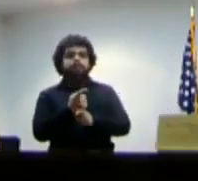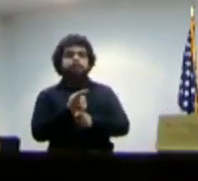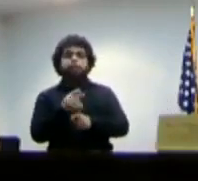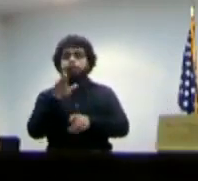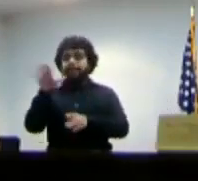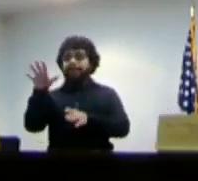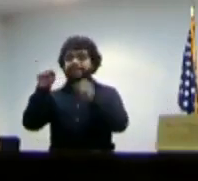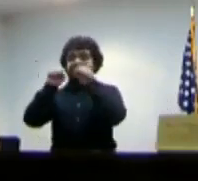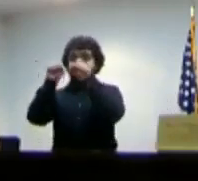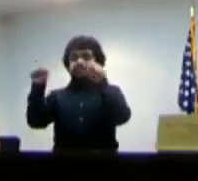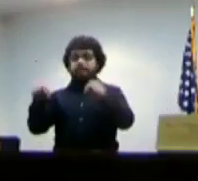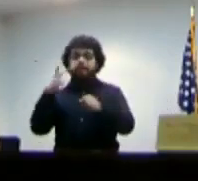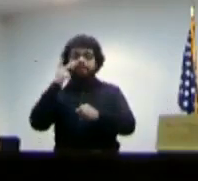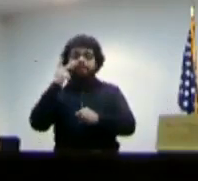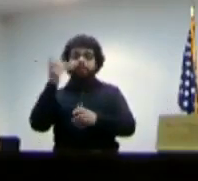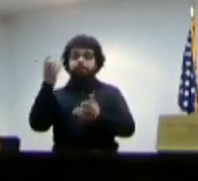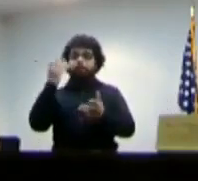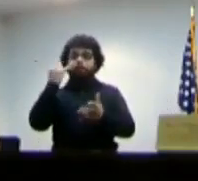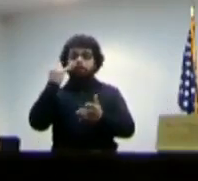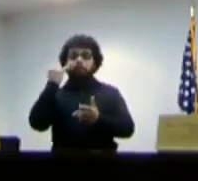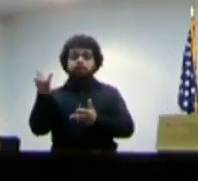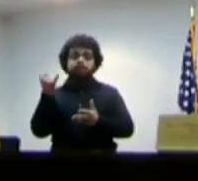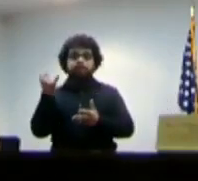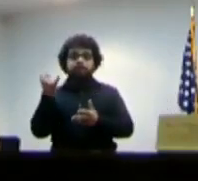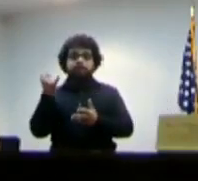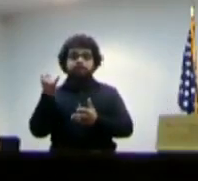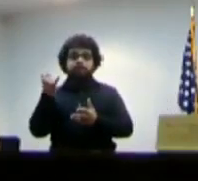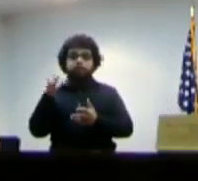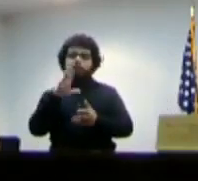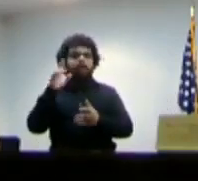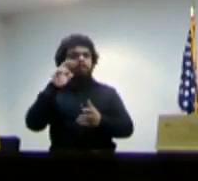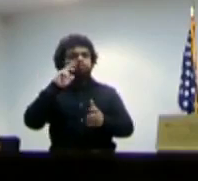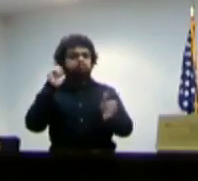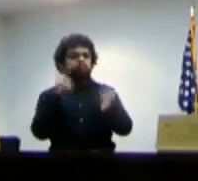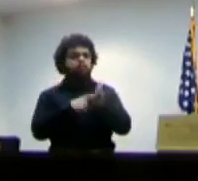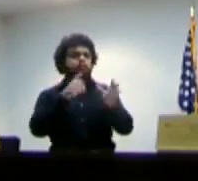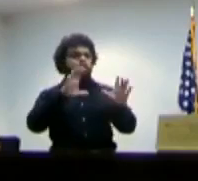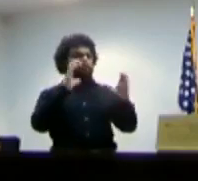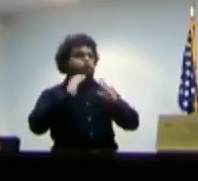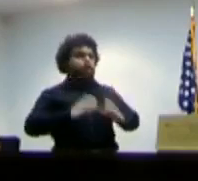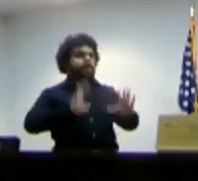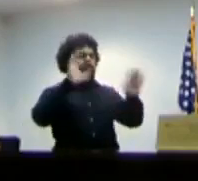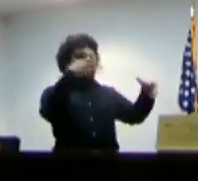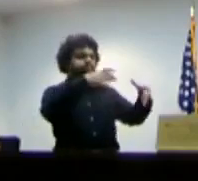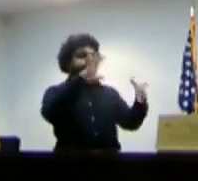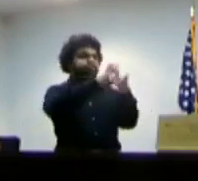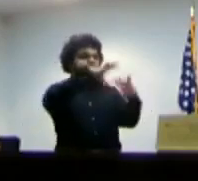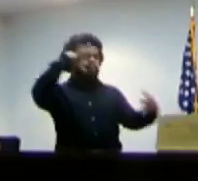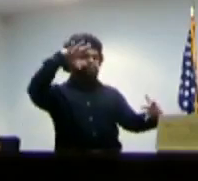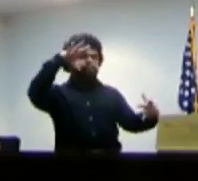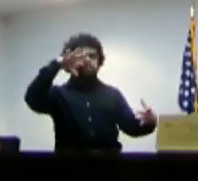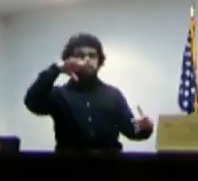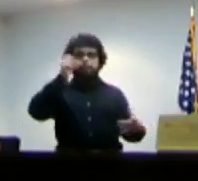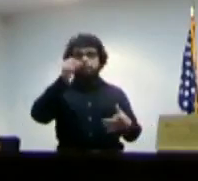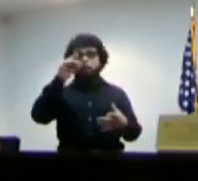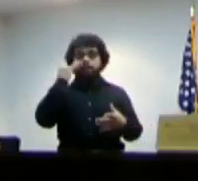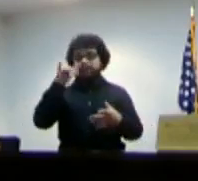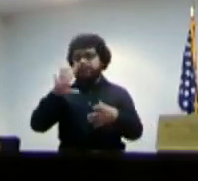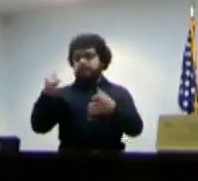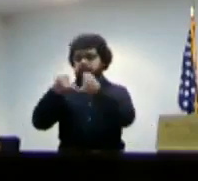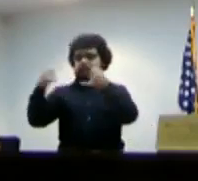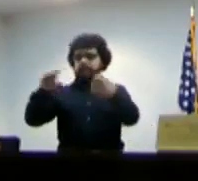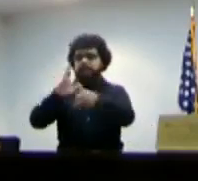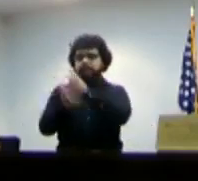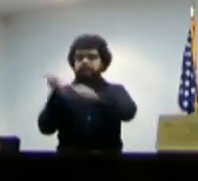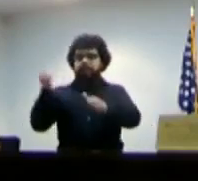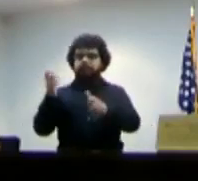de momento le desconectaron muchos clientes o de momento, si es una avería a tierra, de momento le conectaron